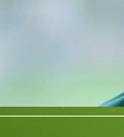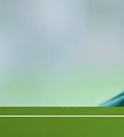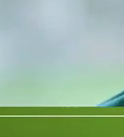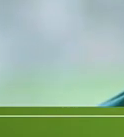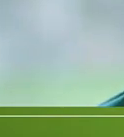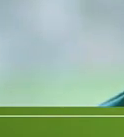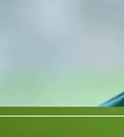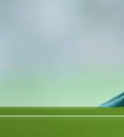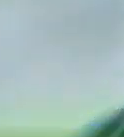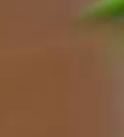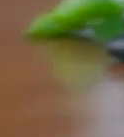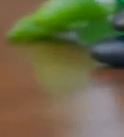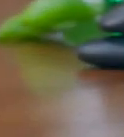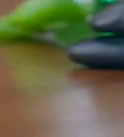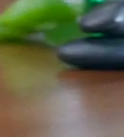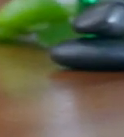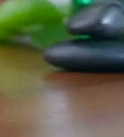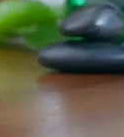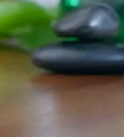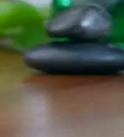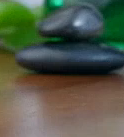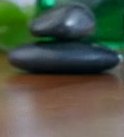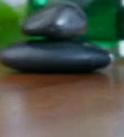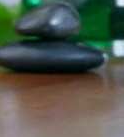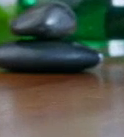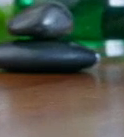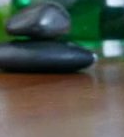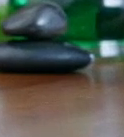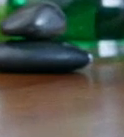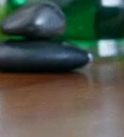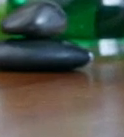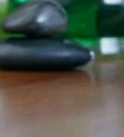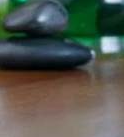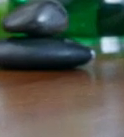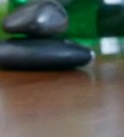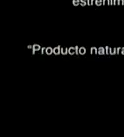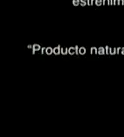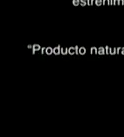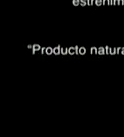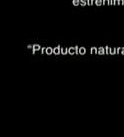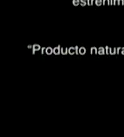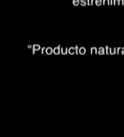también mejore su vida. QG5 alivia los 5 síntomas de la colitis.